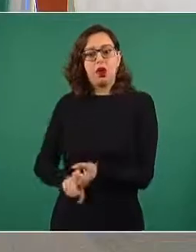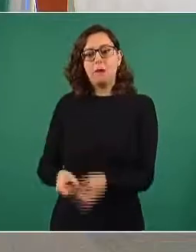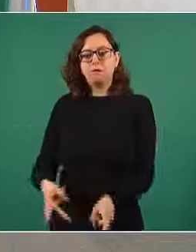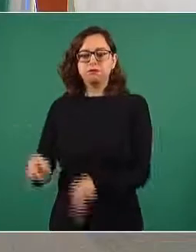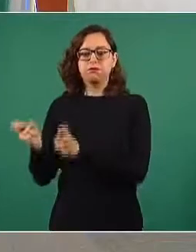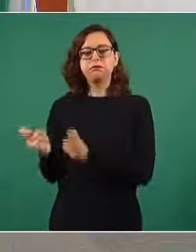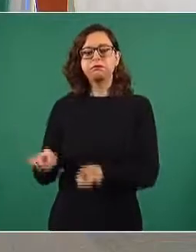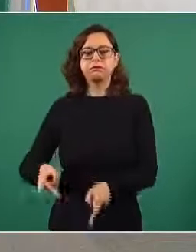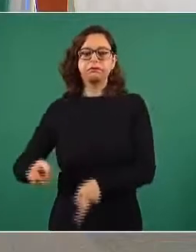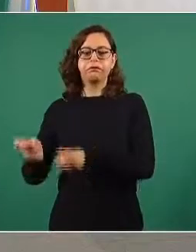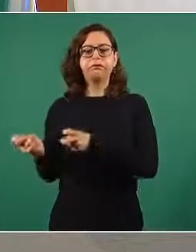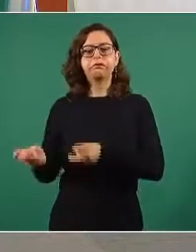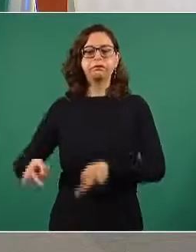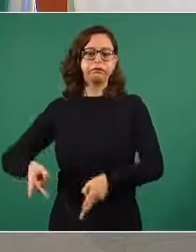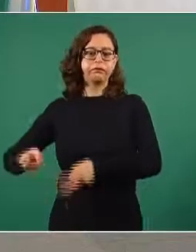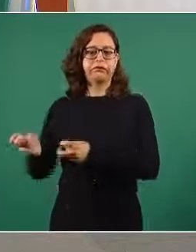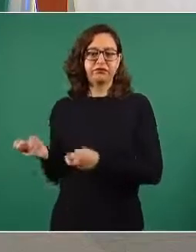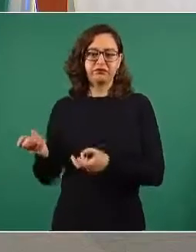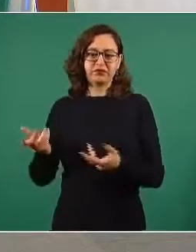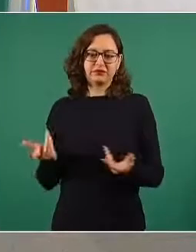y nadie